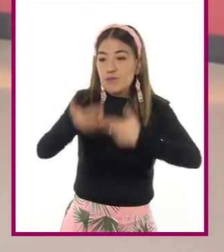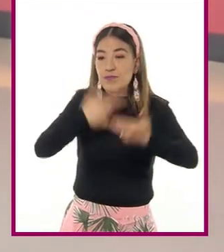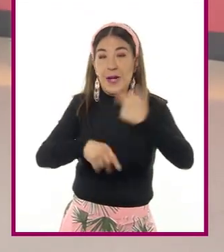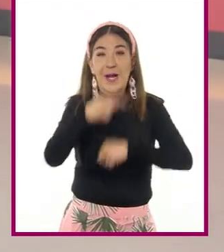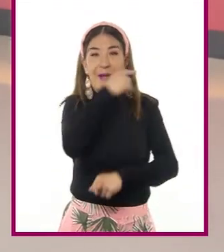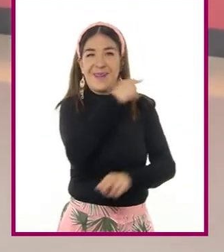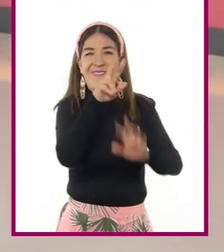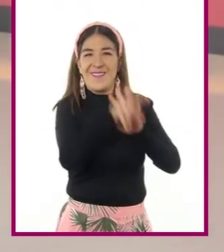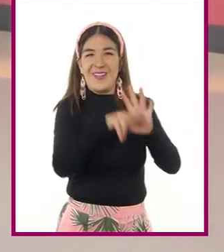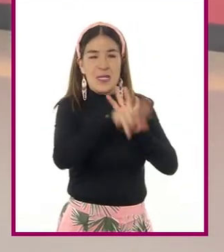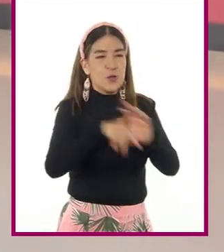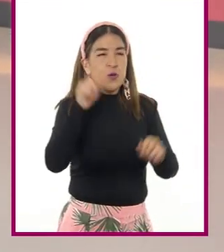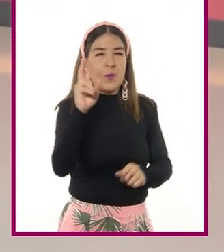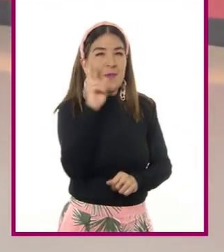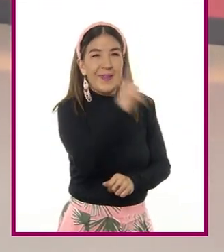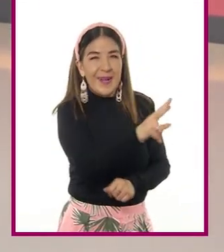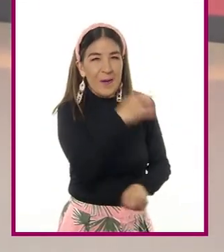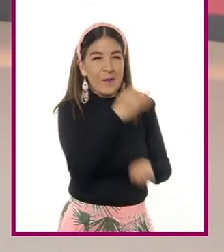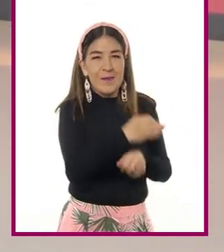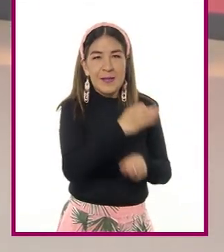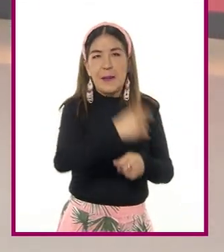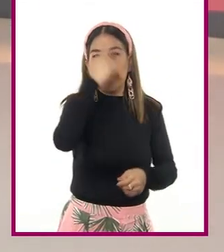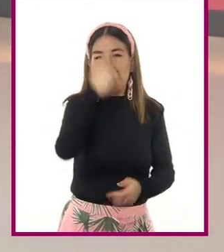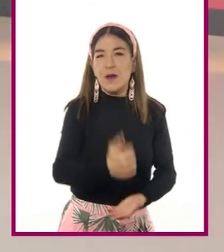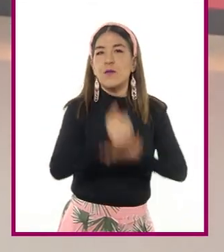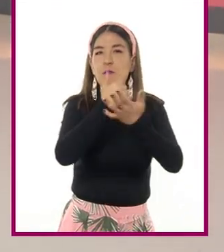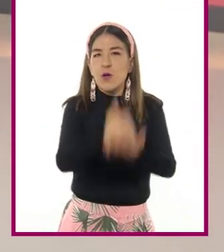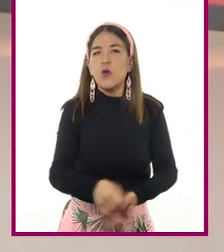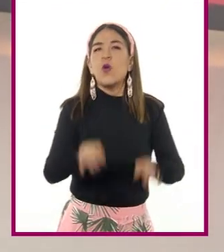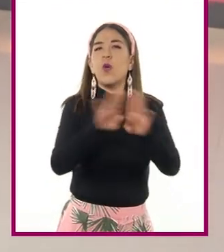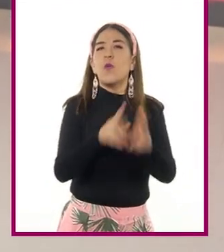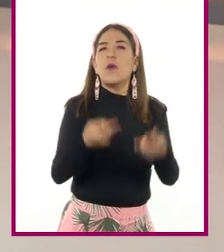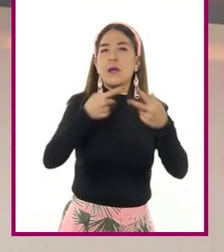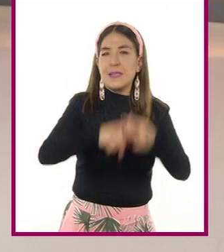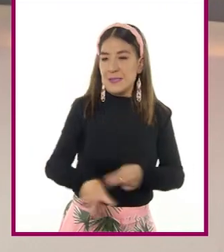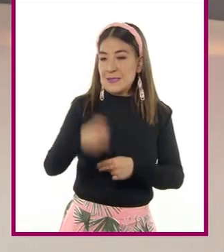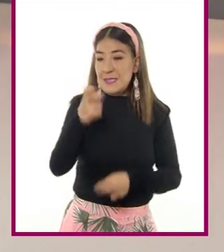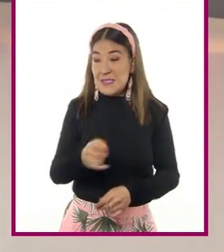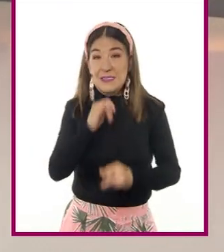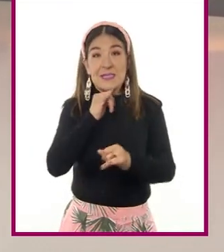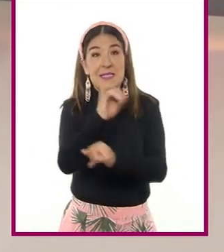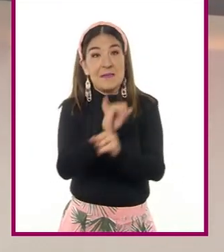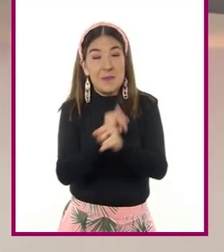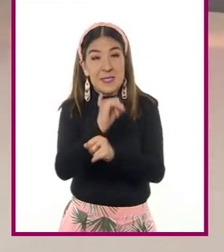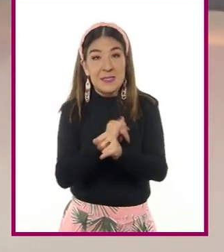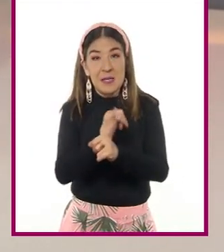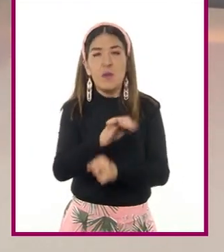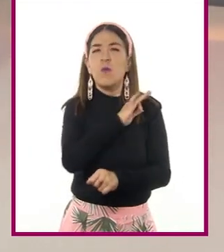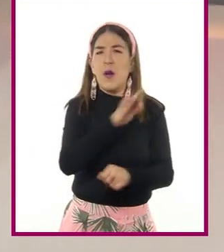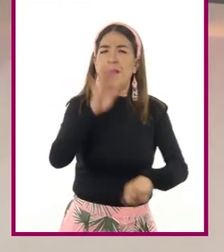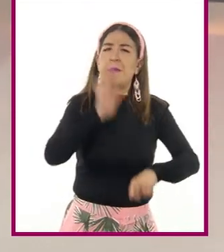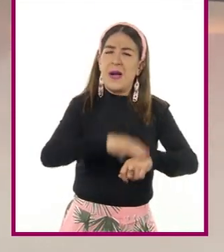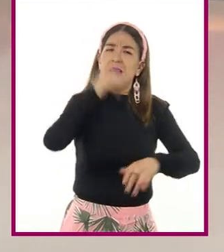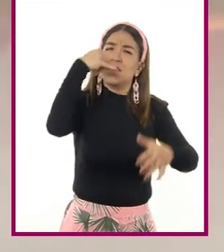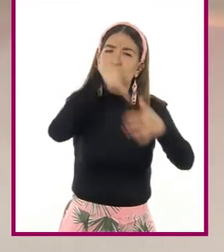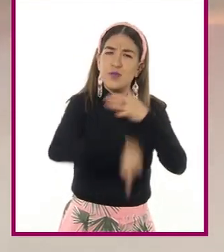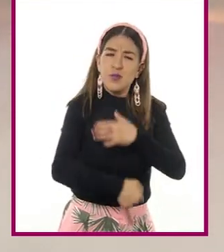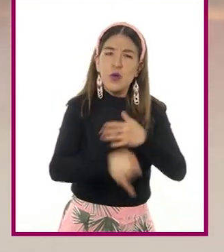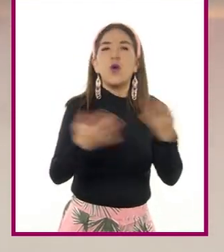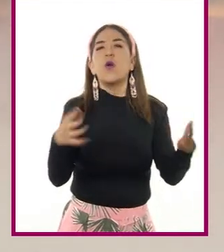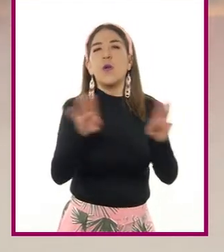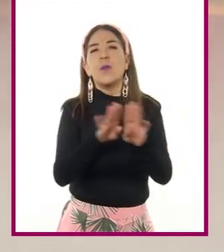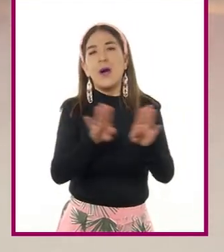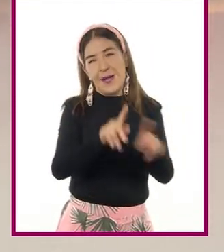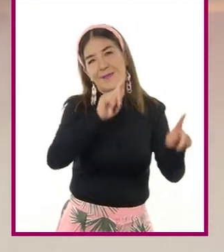video y que nos pueden ser de gran ayuda para iniciar con nuestra investigación y que podemos ampliar enfocándolas en